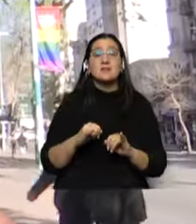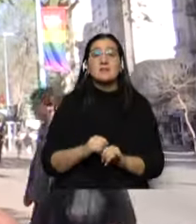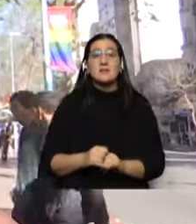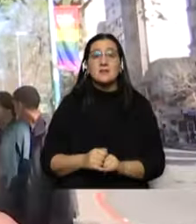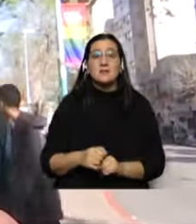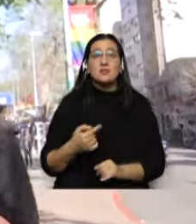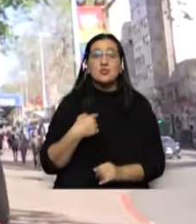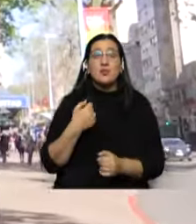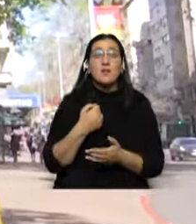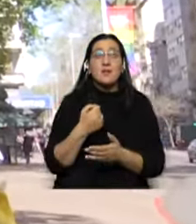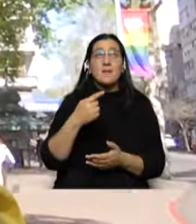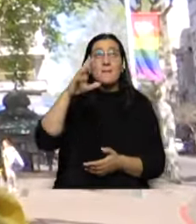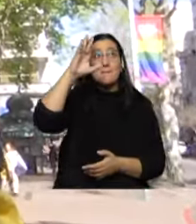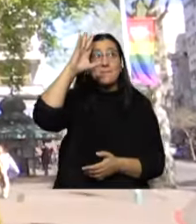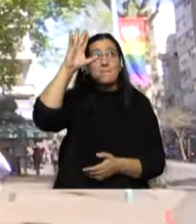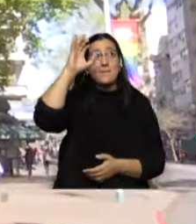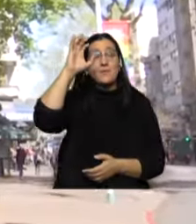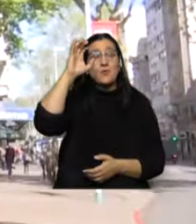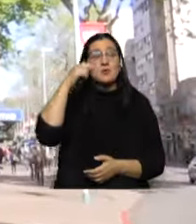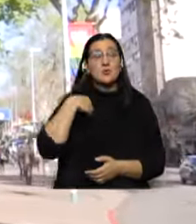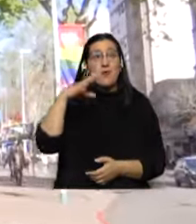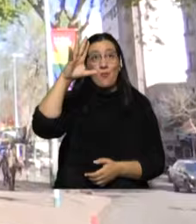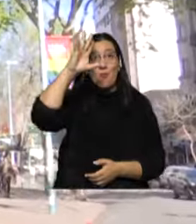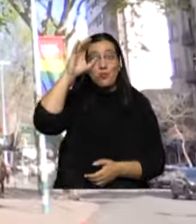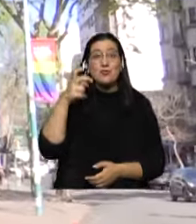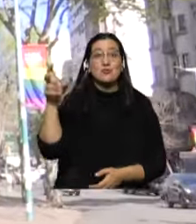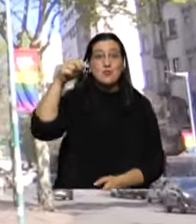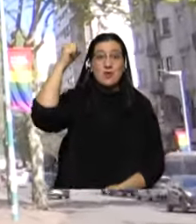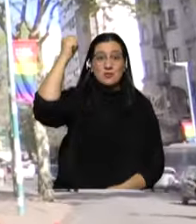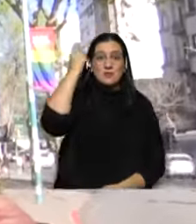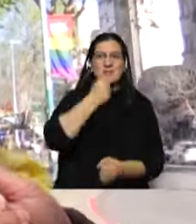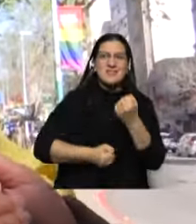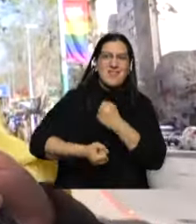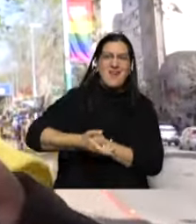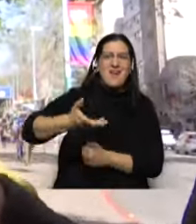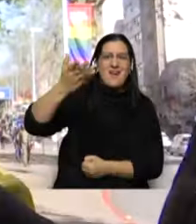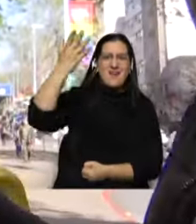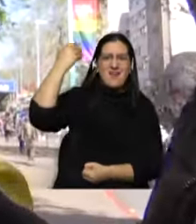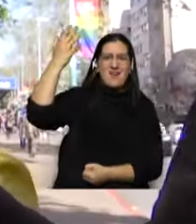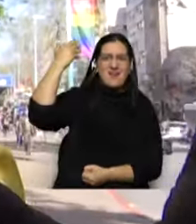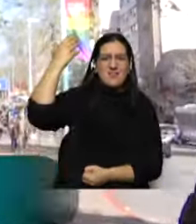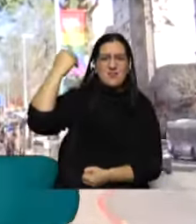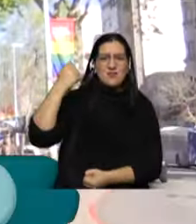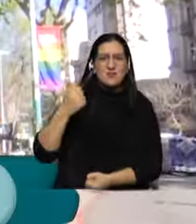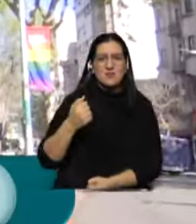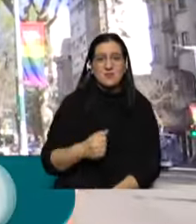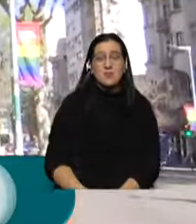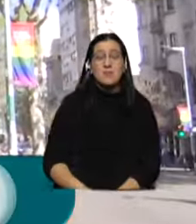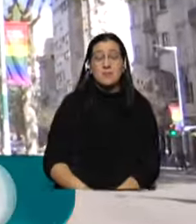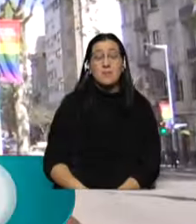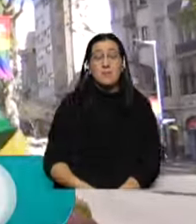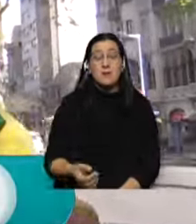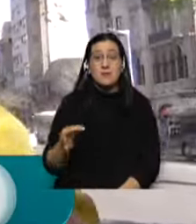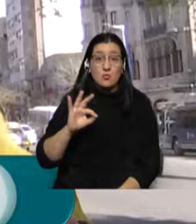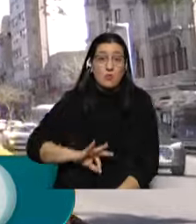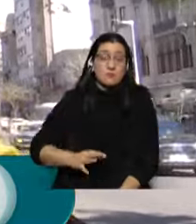mi memoria emocional. Recuerdo los momentos cuando me subí arriba de los colectivos hace muchos años y para ganarme la moneda del día.